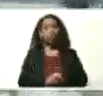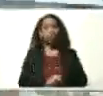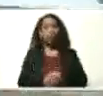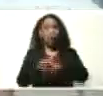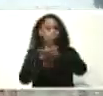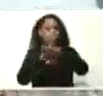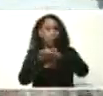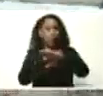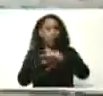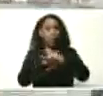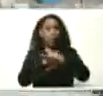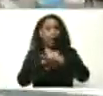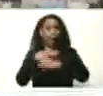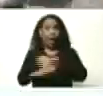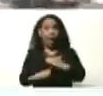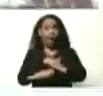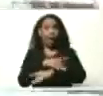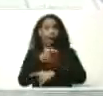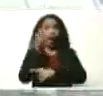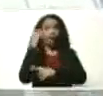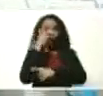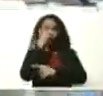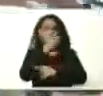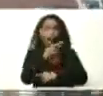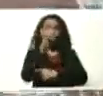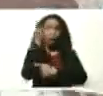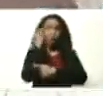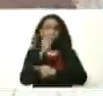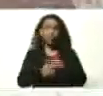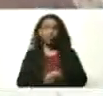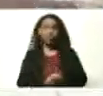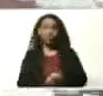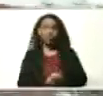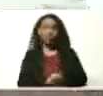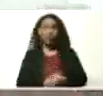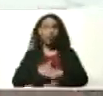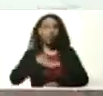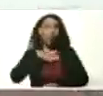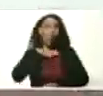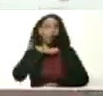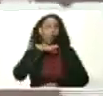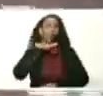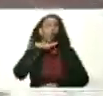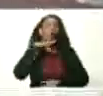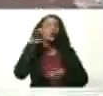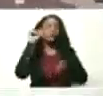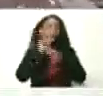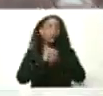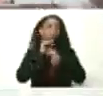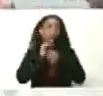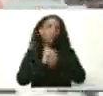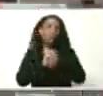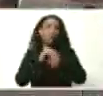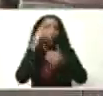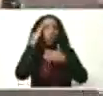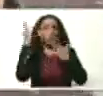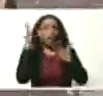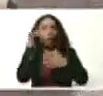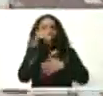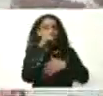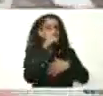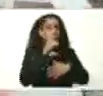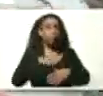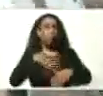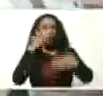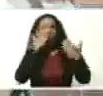Perdón, que en la vía que usted visitó ayer, la calle que usted visitó ayer, que estaba llena de sedimentos y de escombros, yo no sé si las cámaras lo